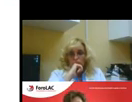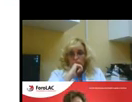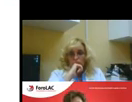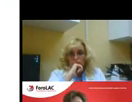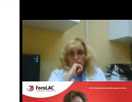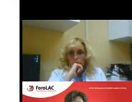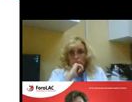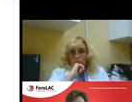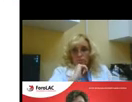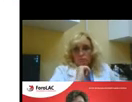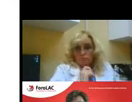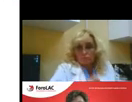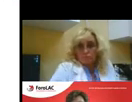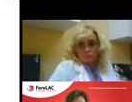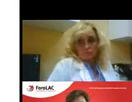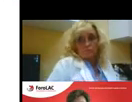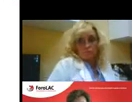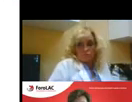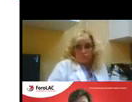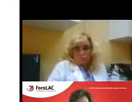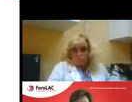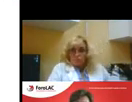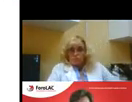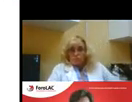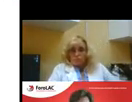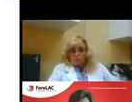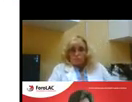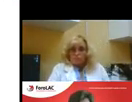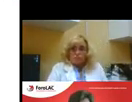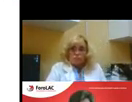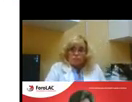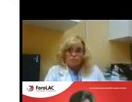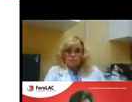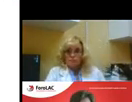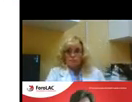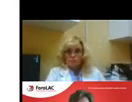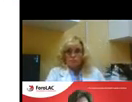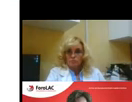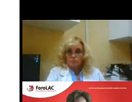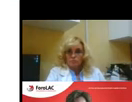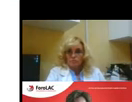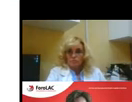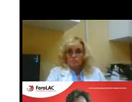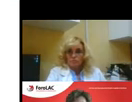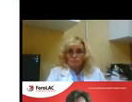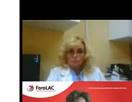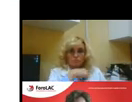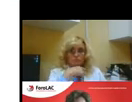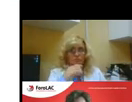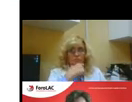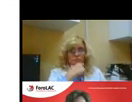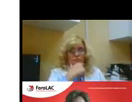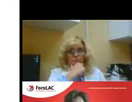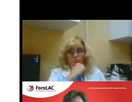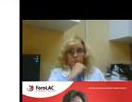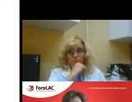misma calidad de atención que le darían a una persona sin discapacidad cuando se les presente la ocasión de atender a alguien con discapacidad. Y también